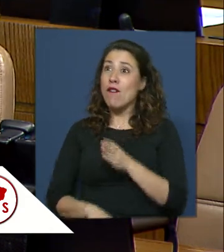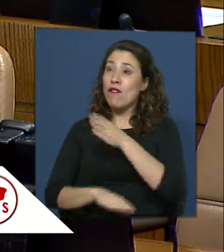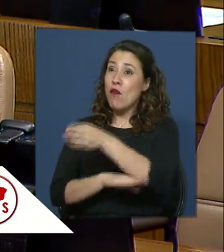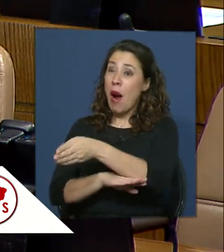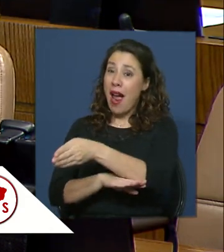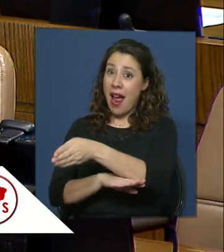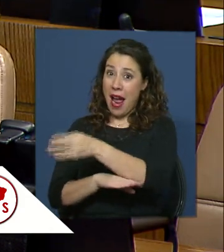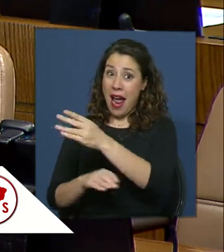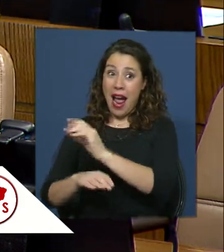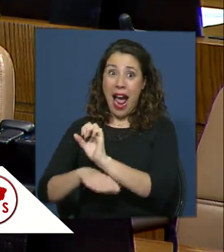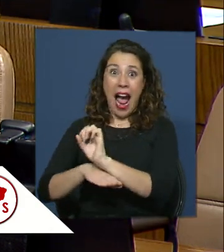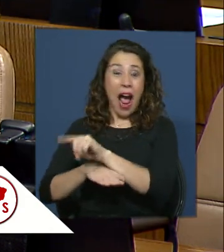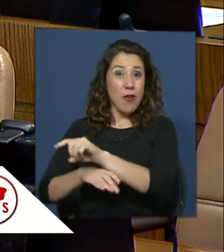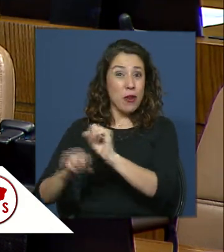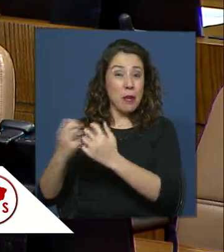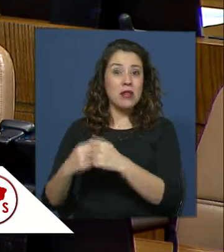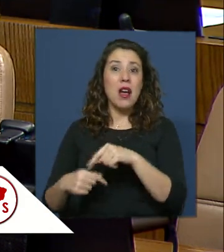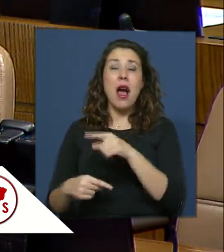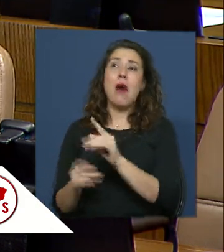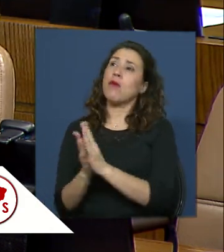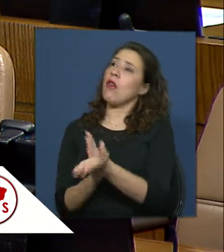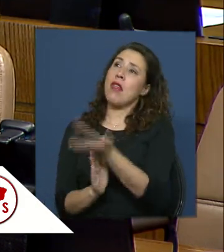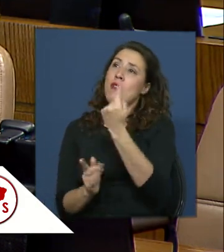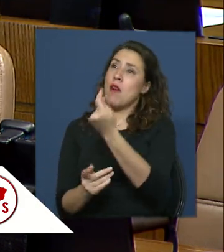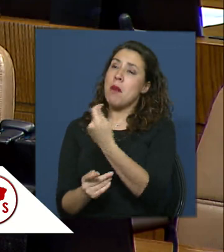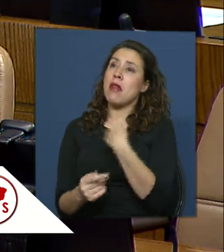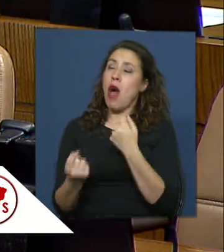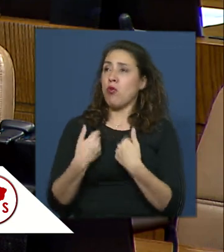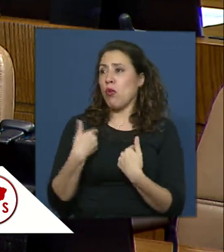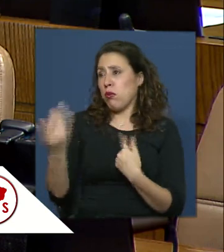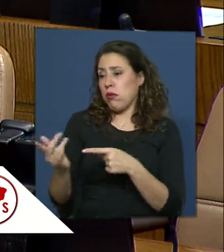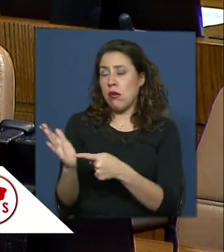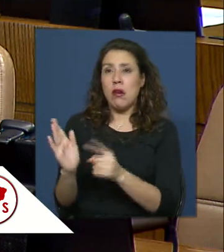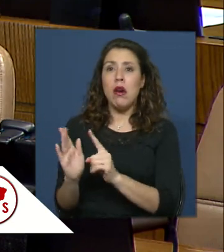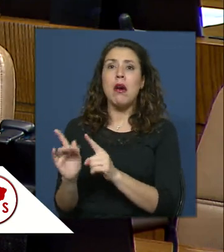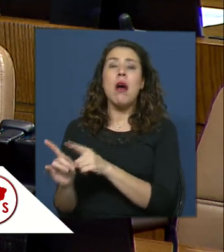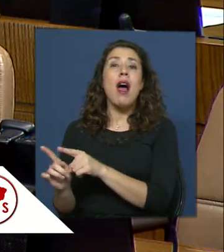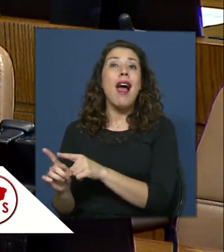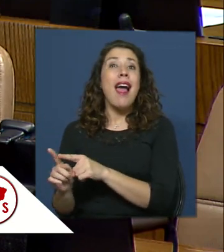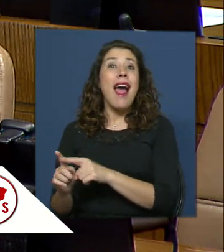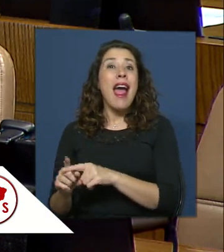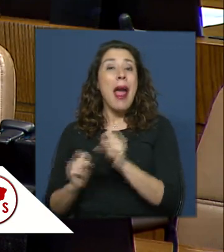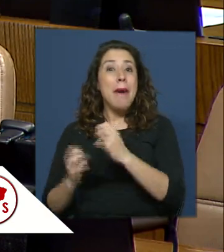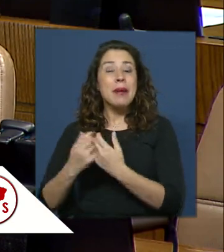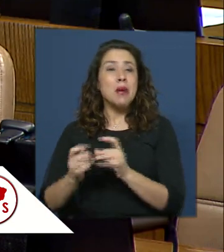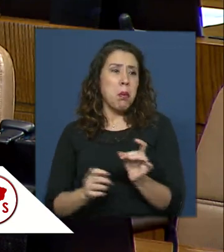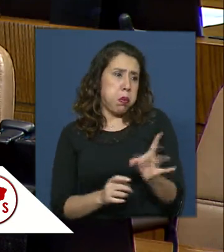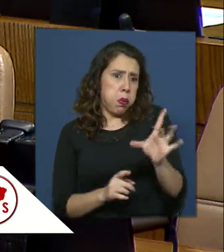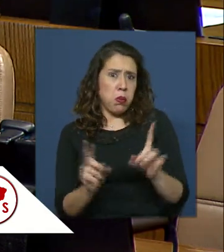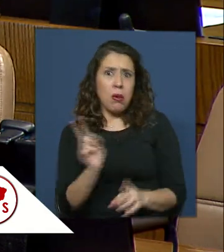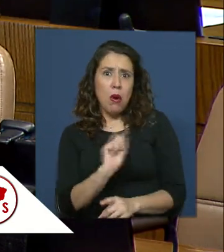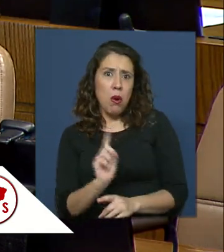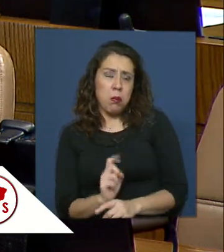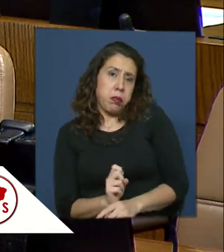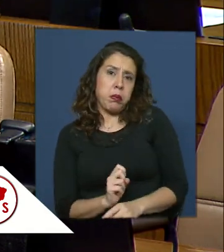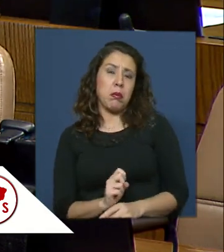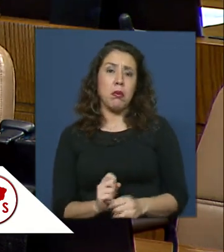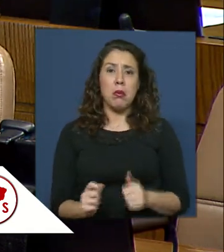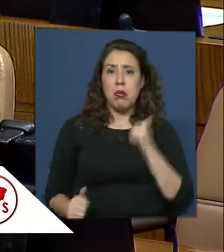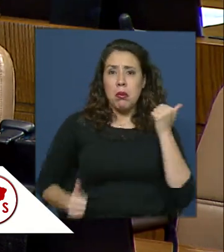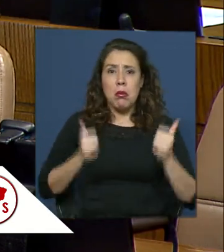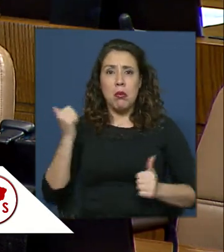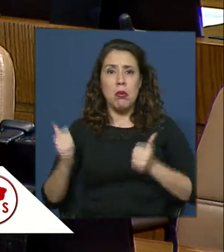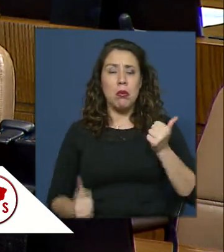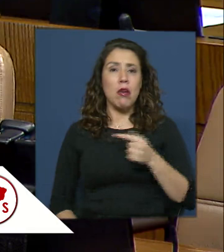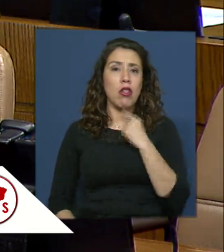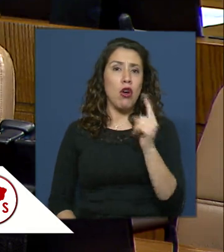obviamente lo mandaron a la punta del cerro, porque estos señores se creen, además, son prepotentes, algunos de estos vendedores,